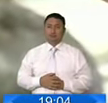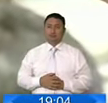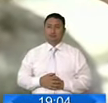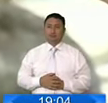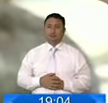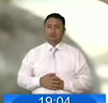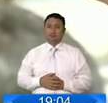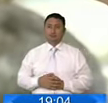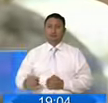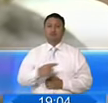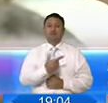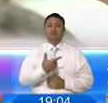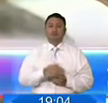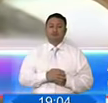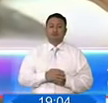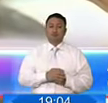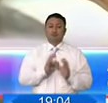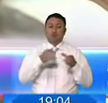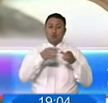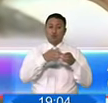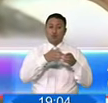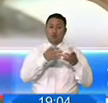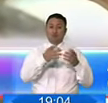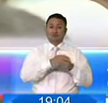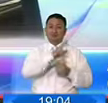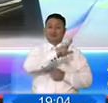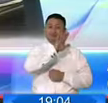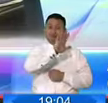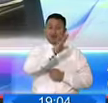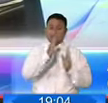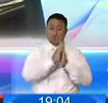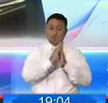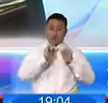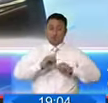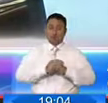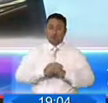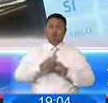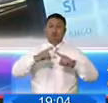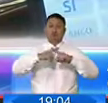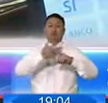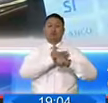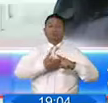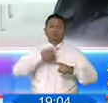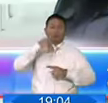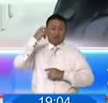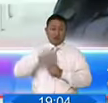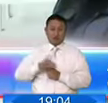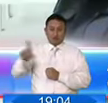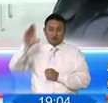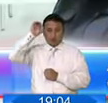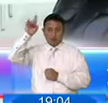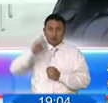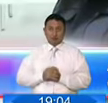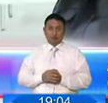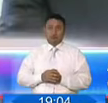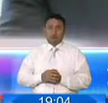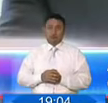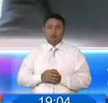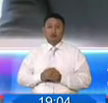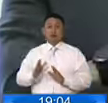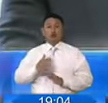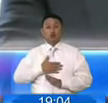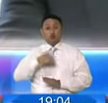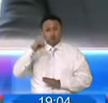la moción la pedían desde el sector morenista atrás de estas declaraciones del ex presidente rafael correa yo creo que también algo patológico